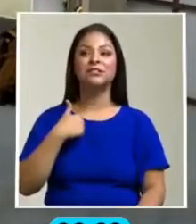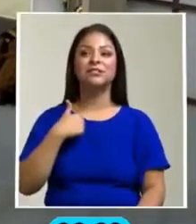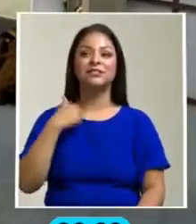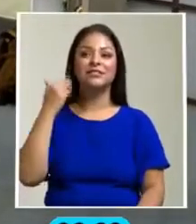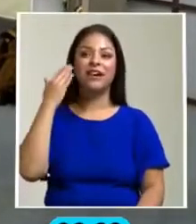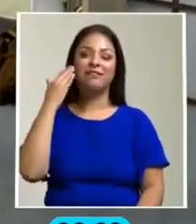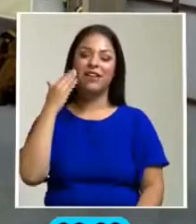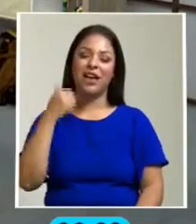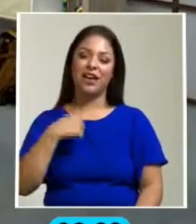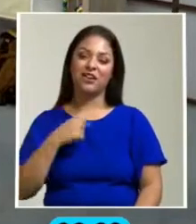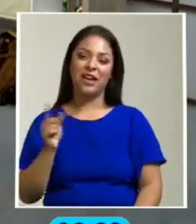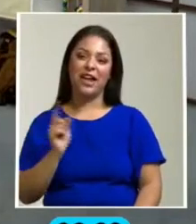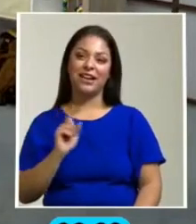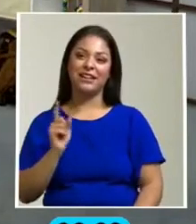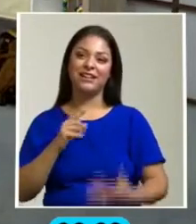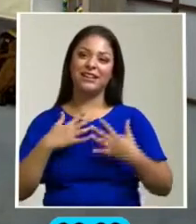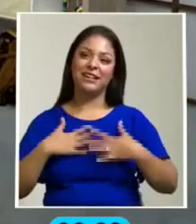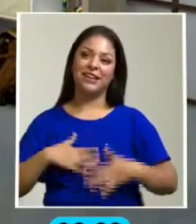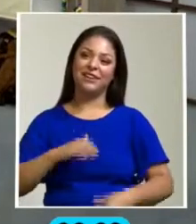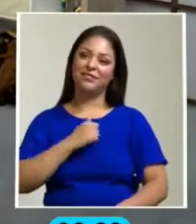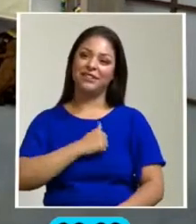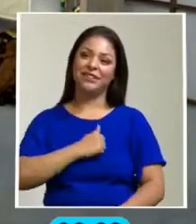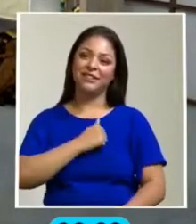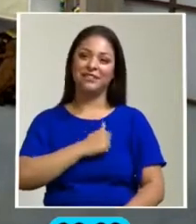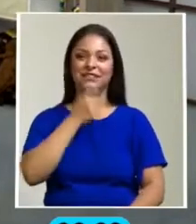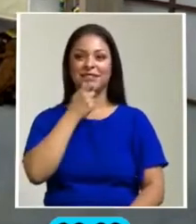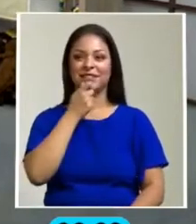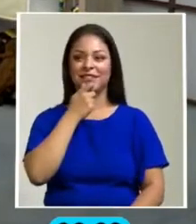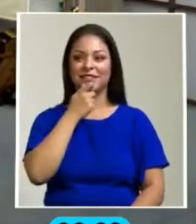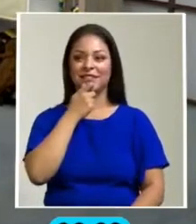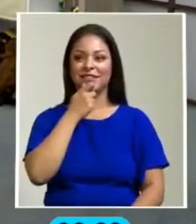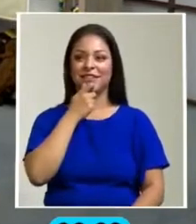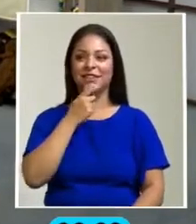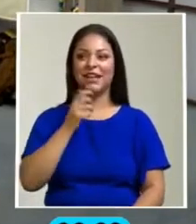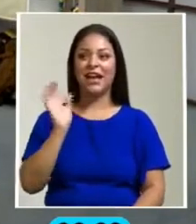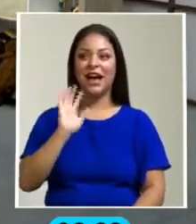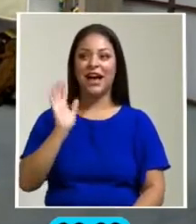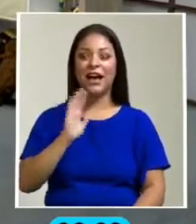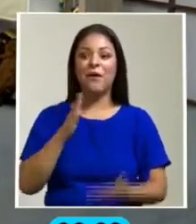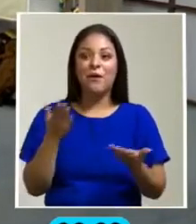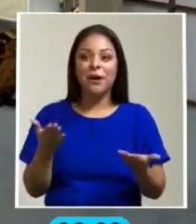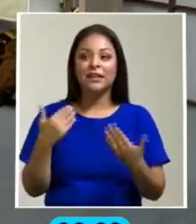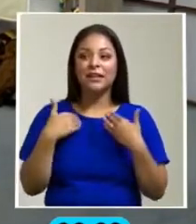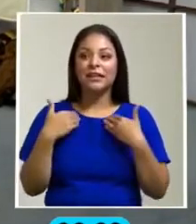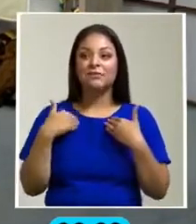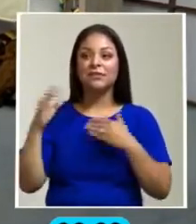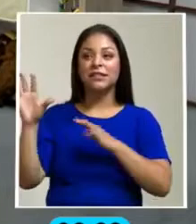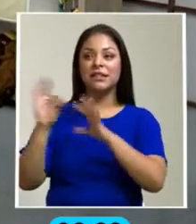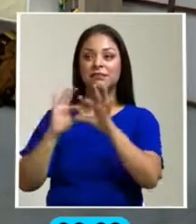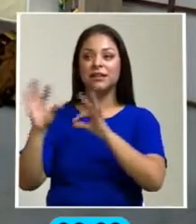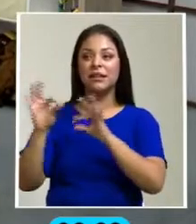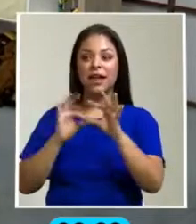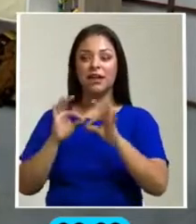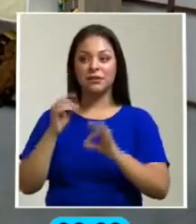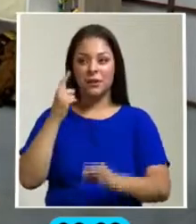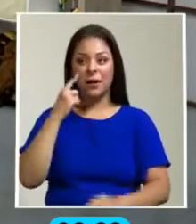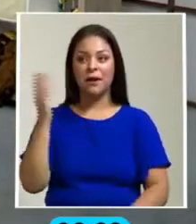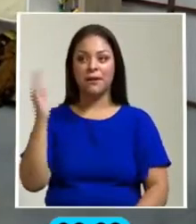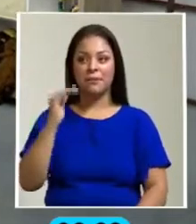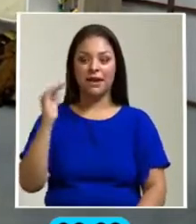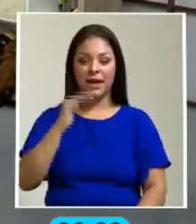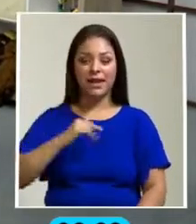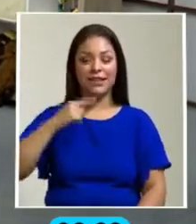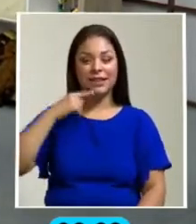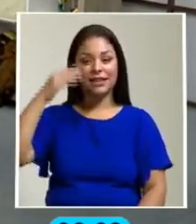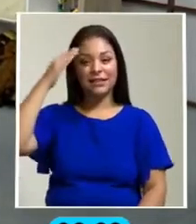niños y niñas. Ay, perdón. ¡Ay, cómo Hola. Que teníamos más invitadas! ¡Ven Hola. Para acá! ¡Saludos!